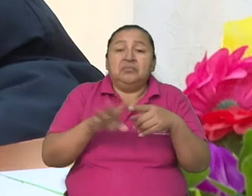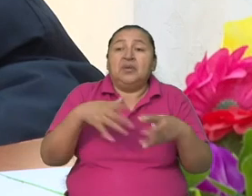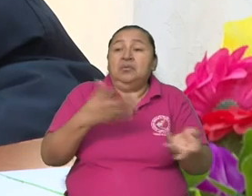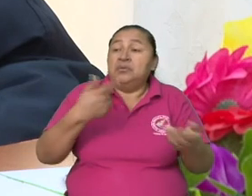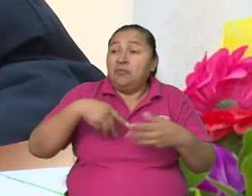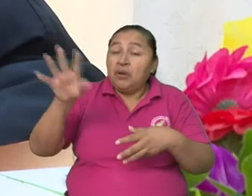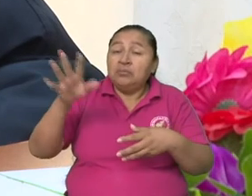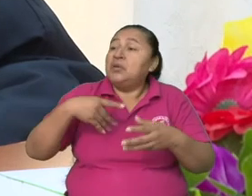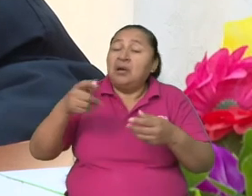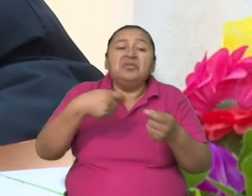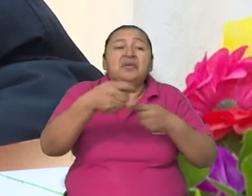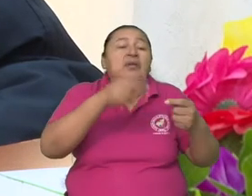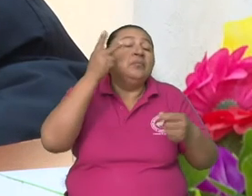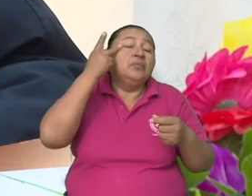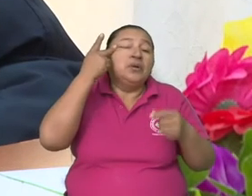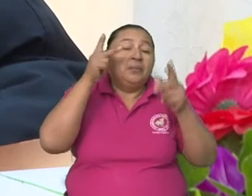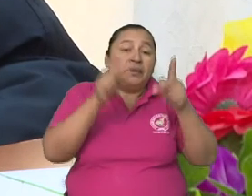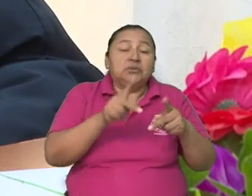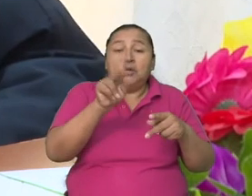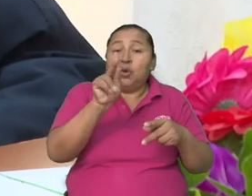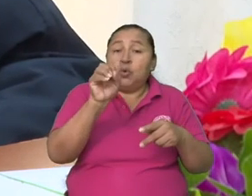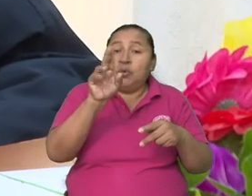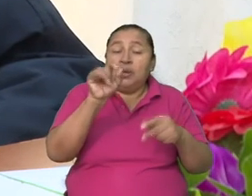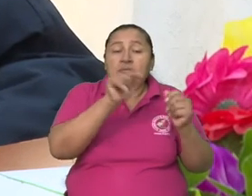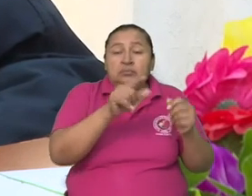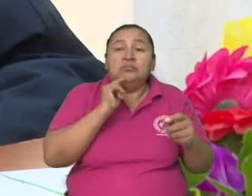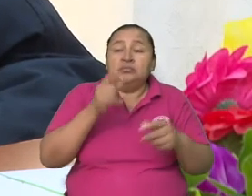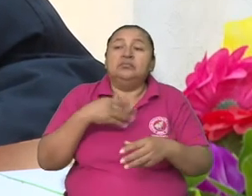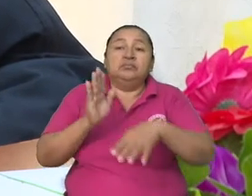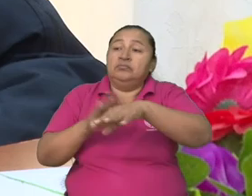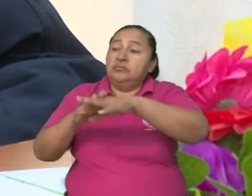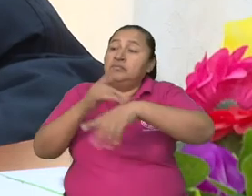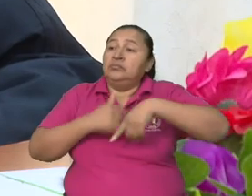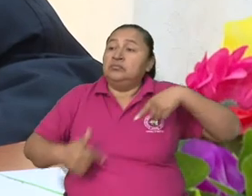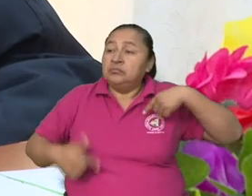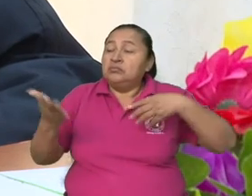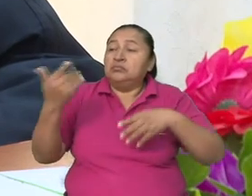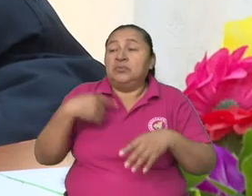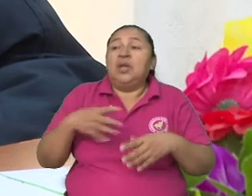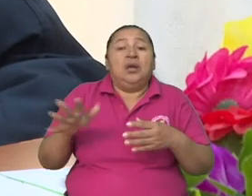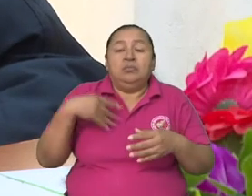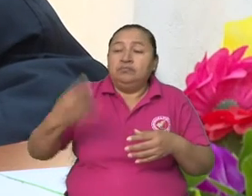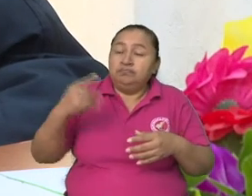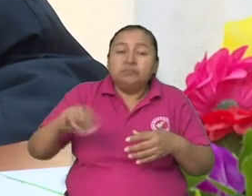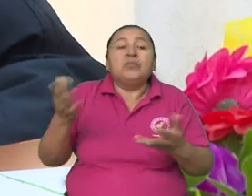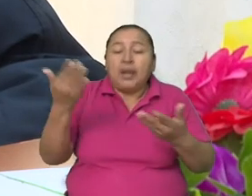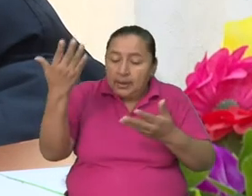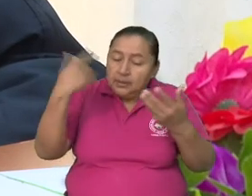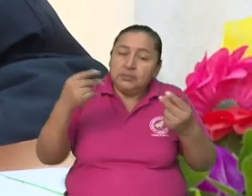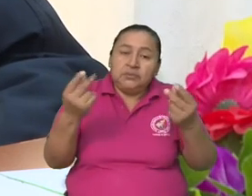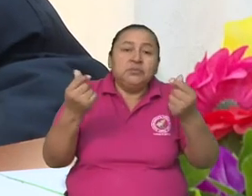coreano. Y eso se lo planteamos al presidente y él nos orientó que buscáramos cómo recuperarlo, y en 6 meses recuperamos el puerto.